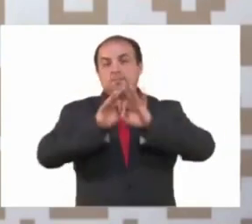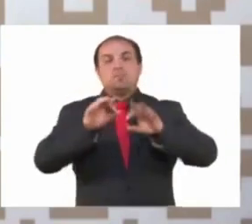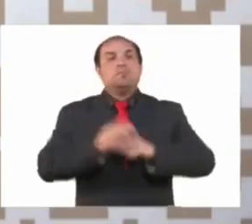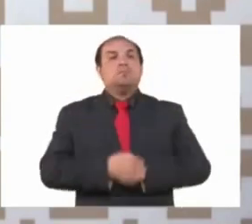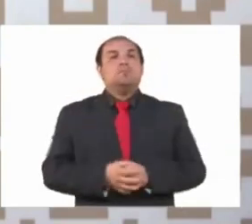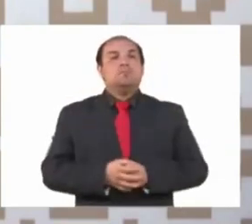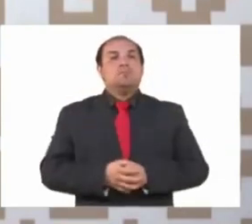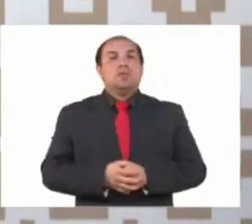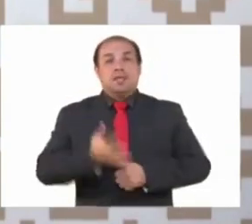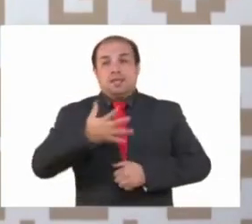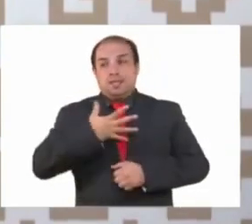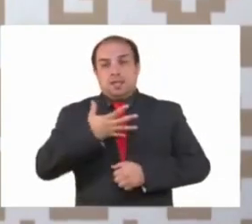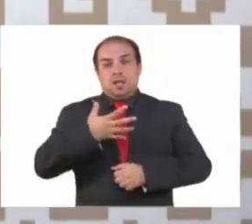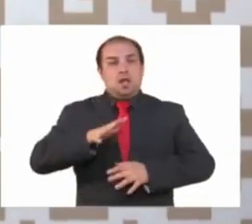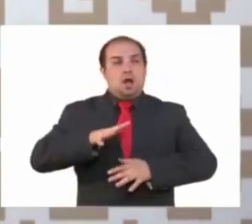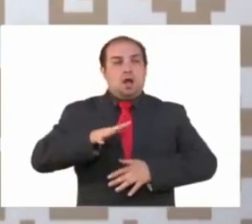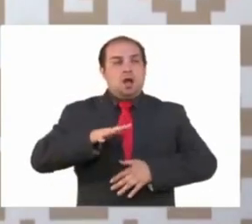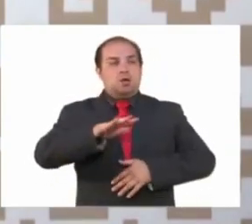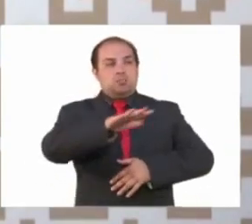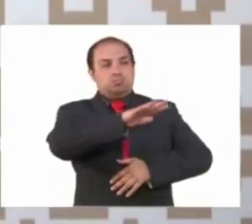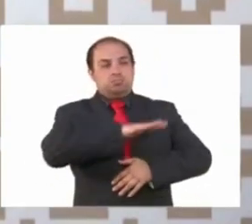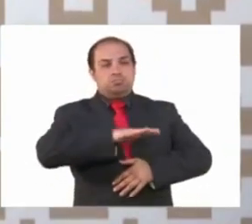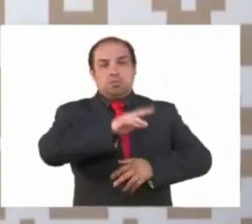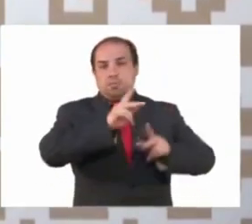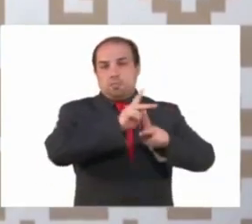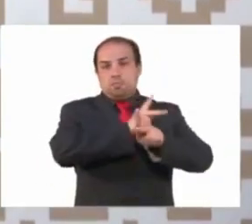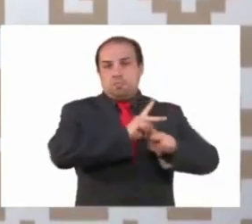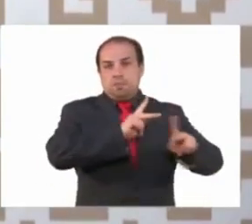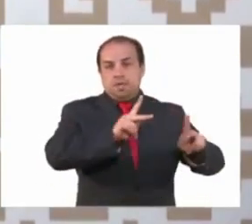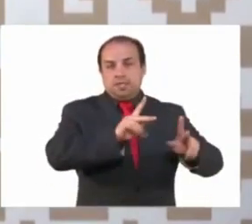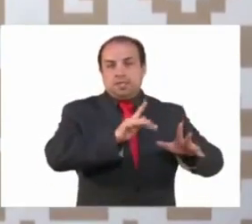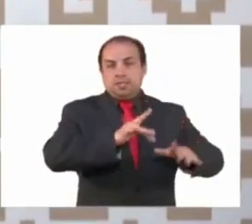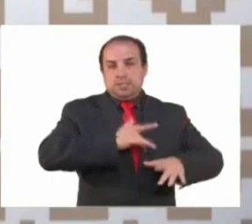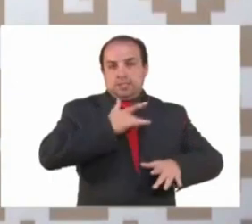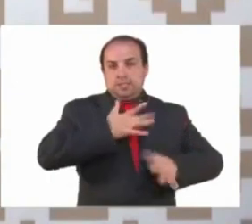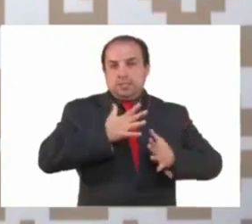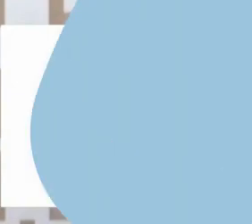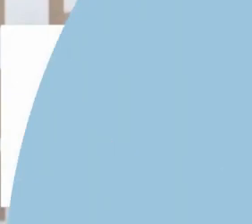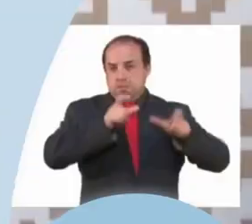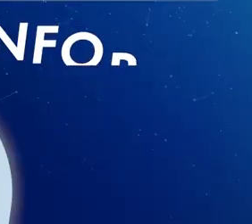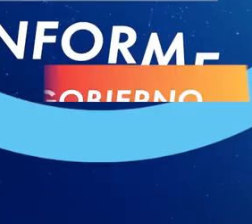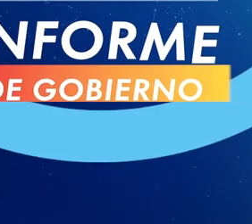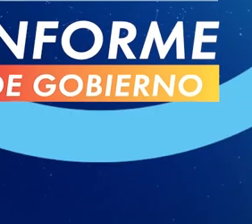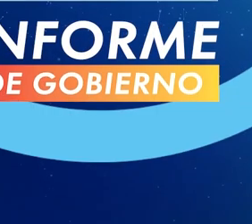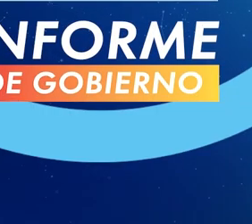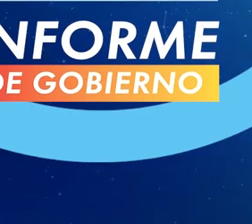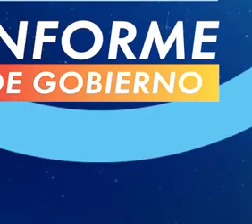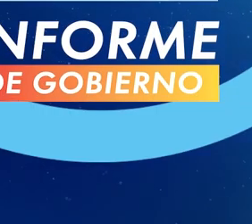percepción positiva de la seguridad en la alcaldía Azcapotzalco.